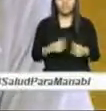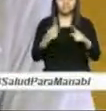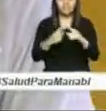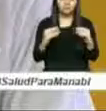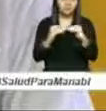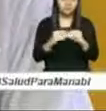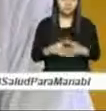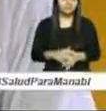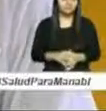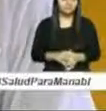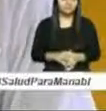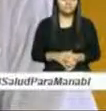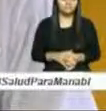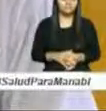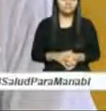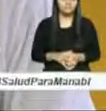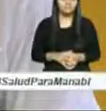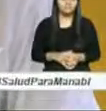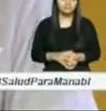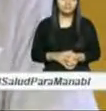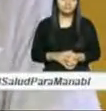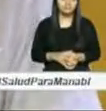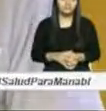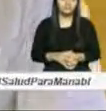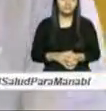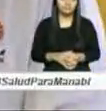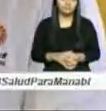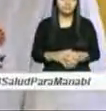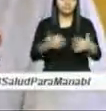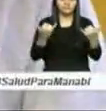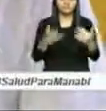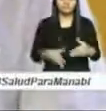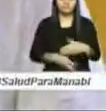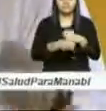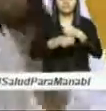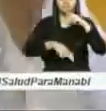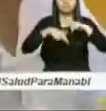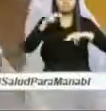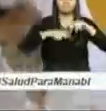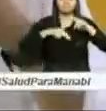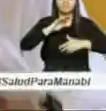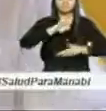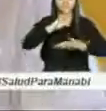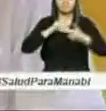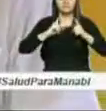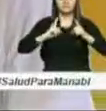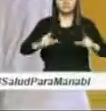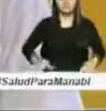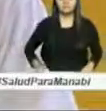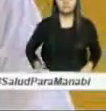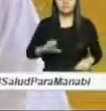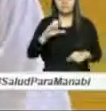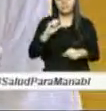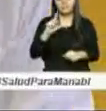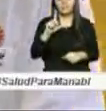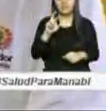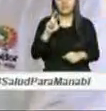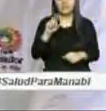falta mucho por hacer. Hemos recuperado la infraestructura del antiguo centro de salud, doctor Arnaldo Calderón